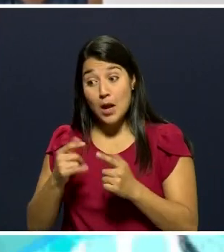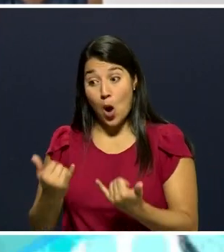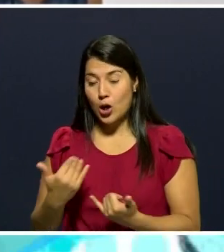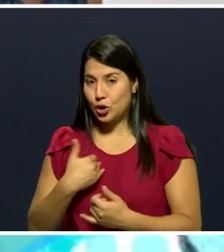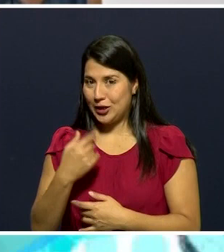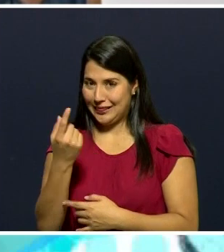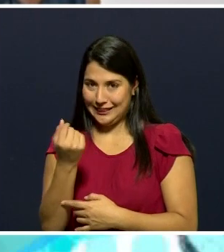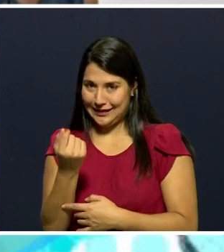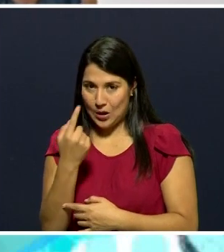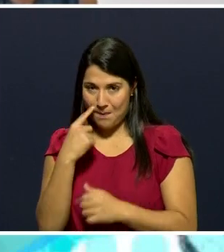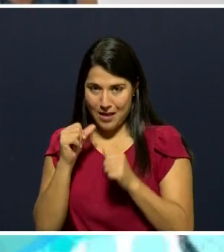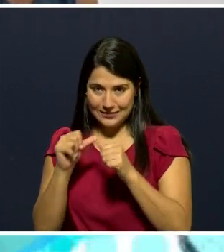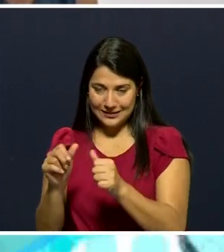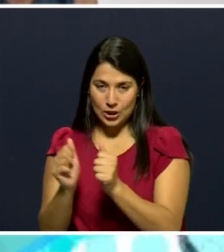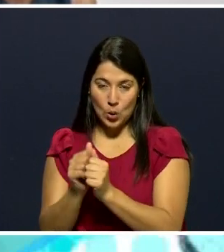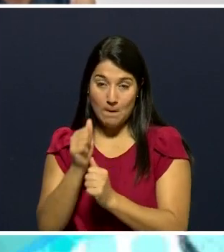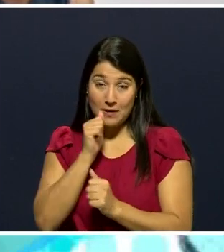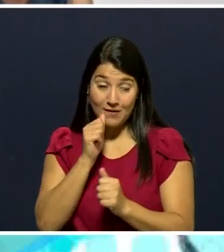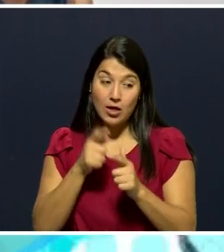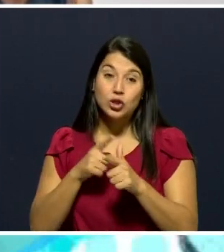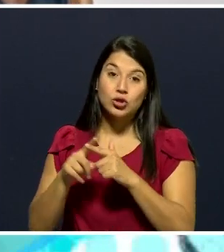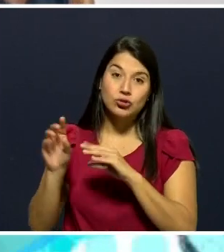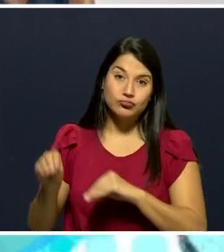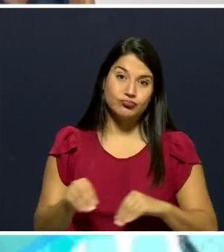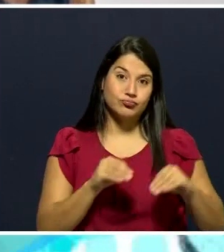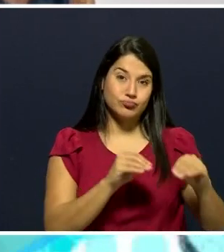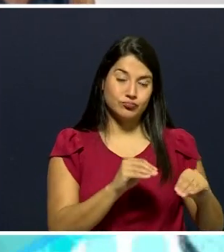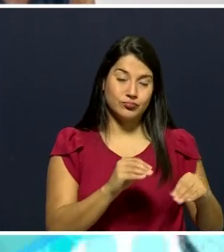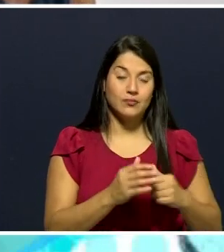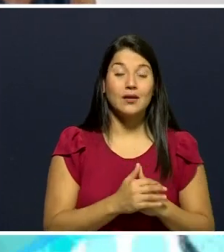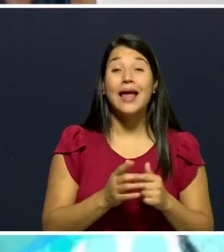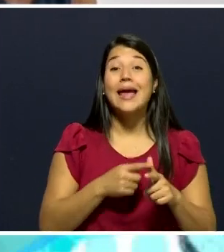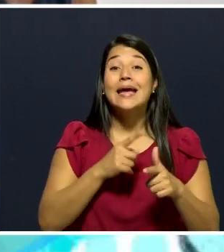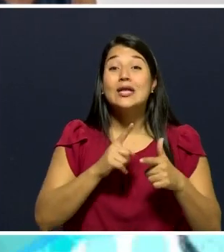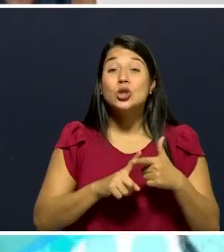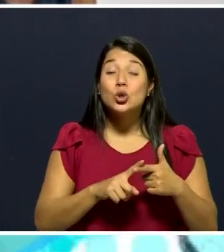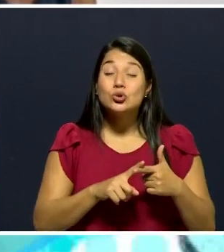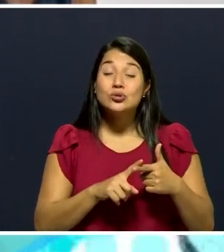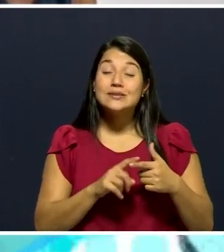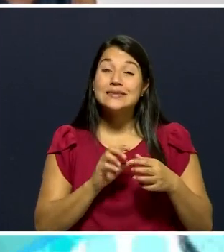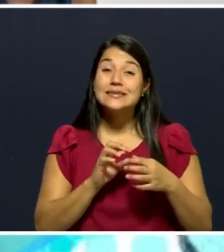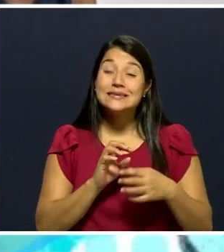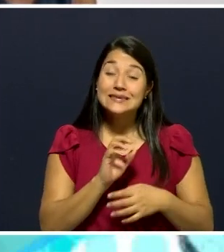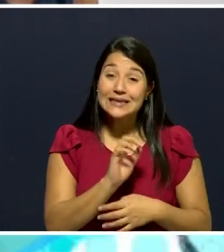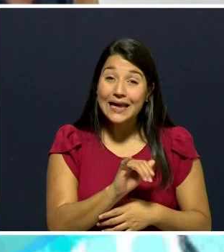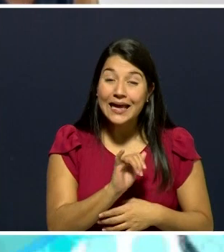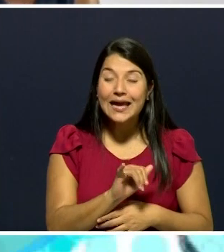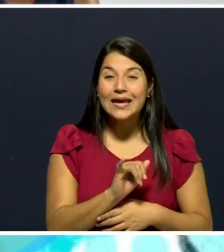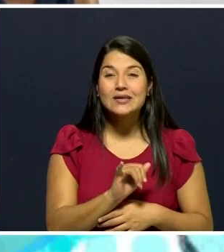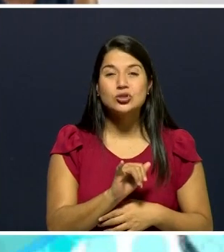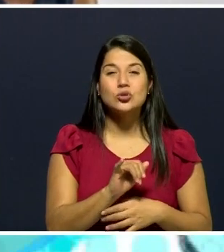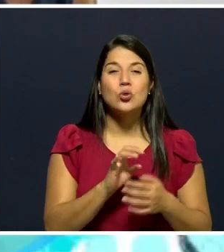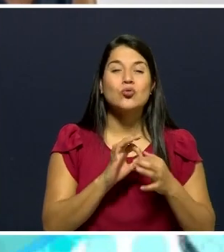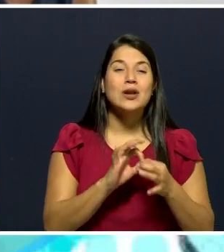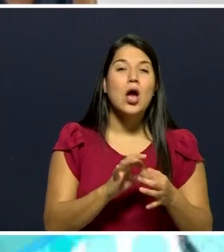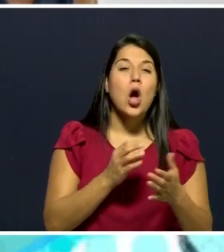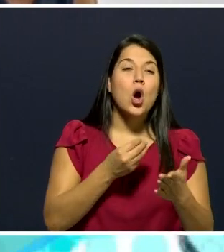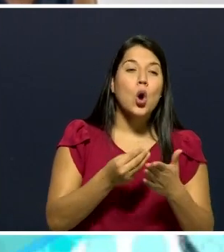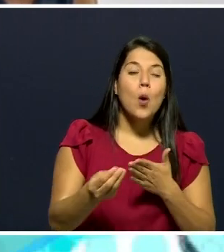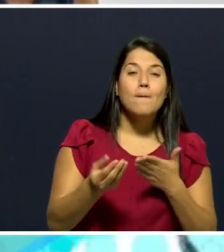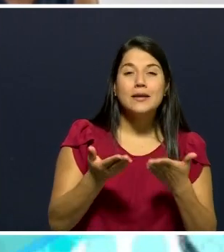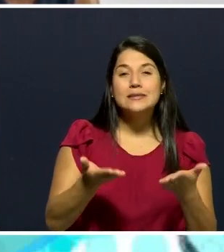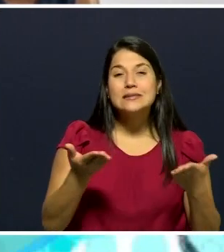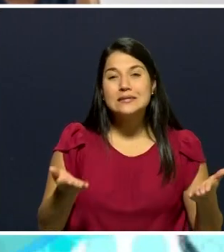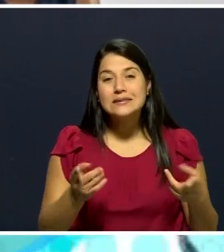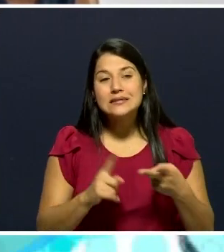tener los medios para poderlo hacer. Entonces, digamos, parte de toda esta cuestión de la compra de insumos,